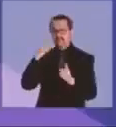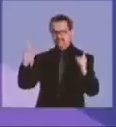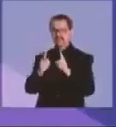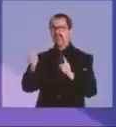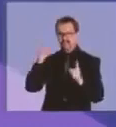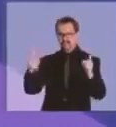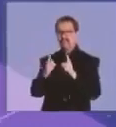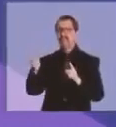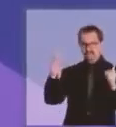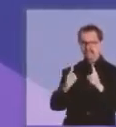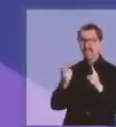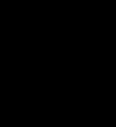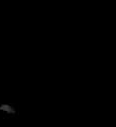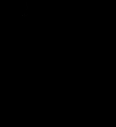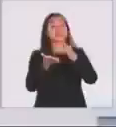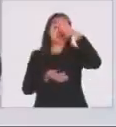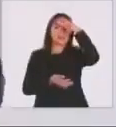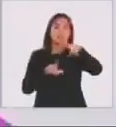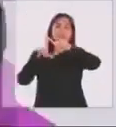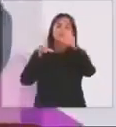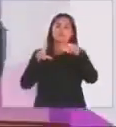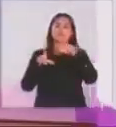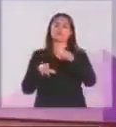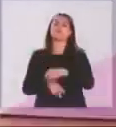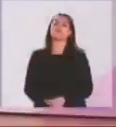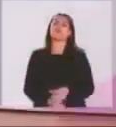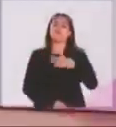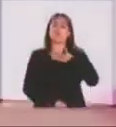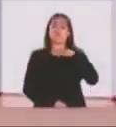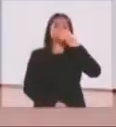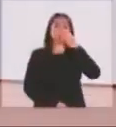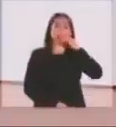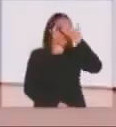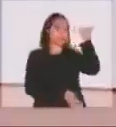Dáselo, ves, ves, ves. Mi mamá no sabe leer y escribir, es mi héroe.